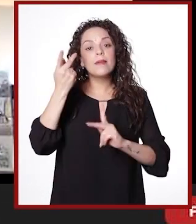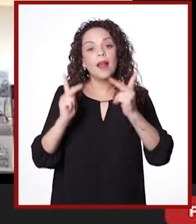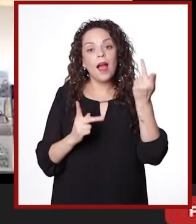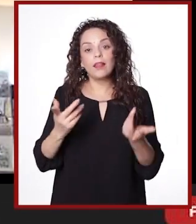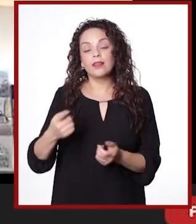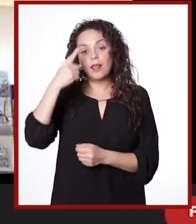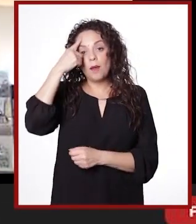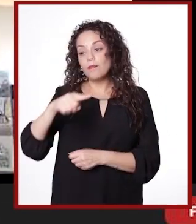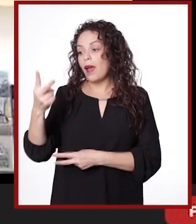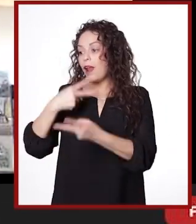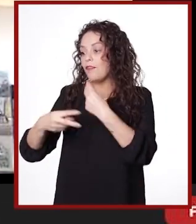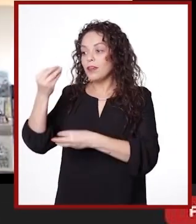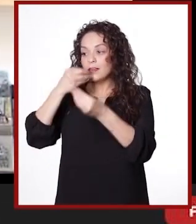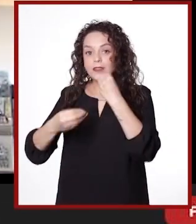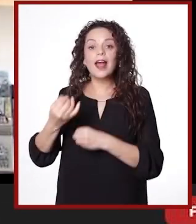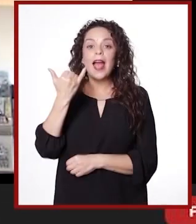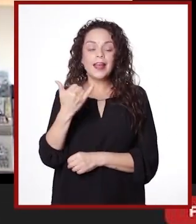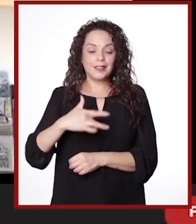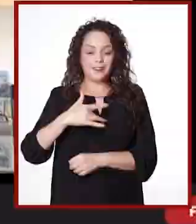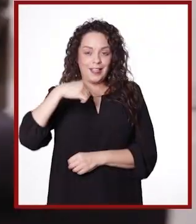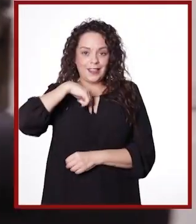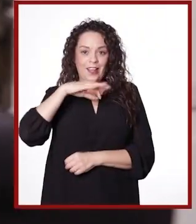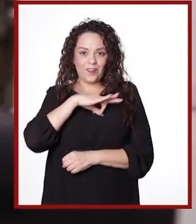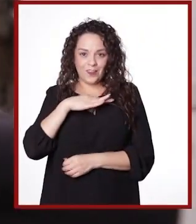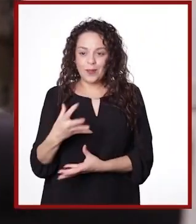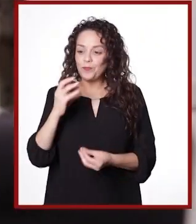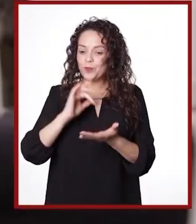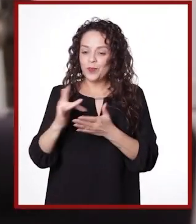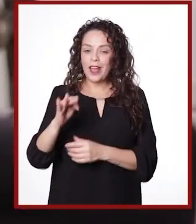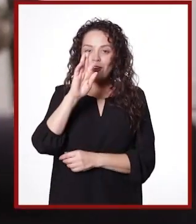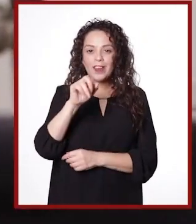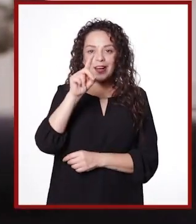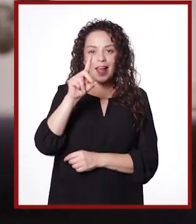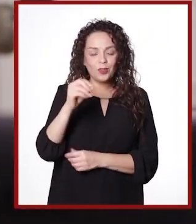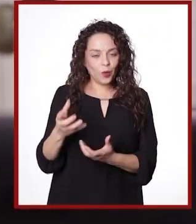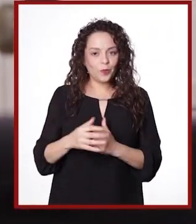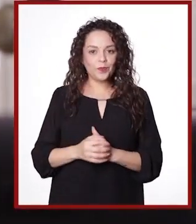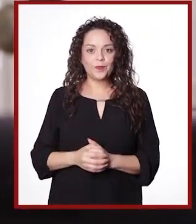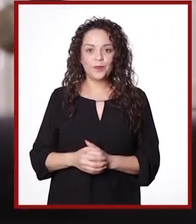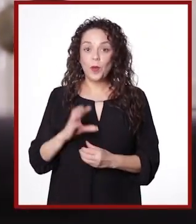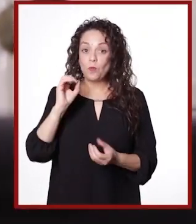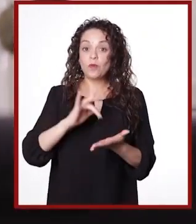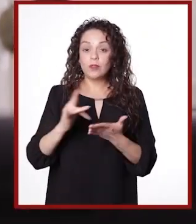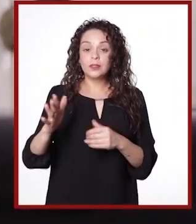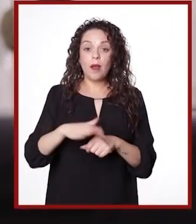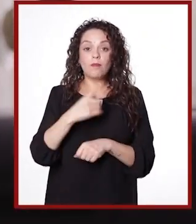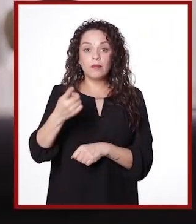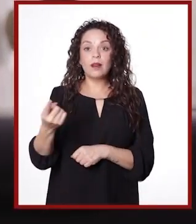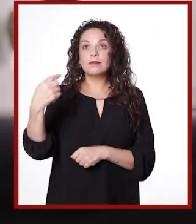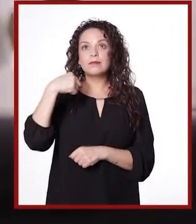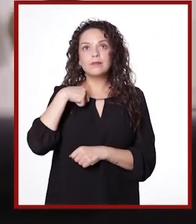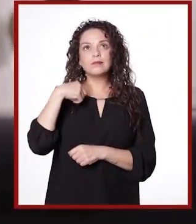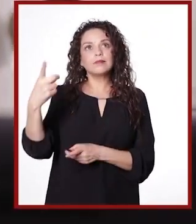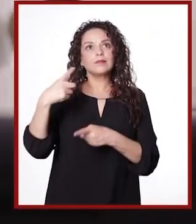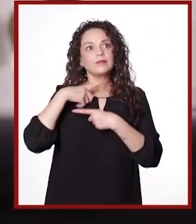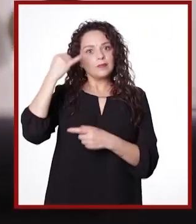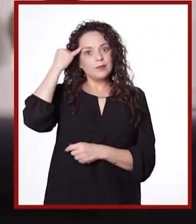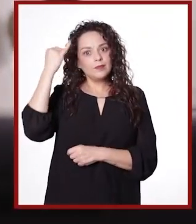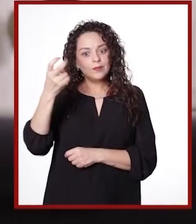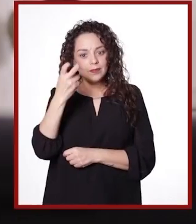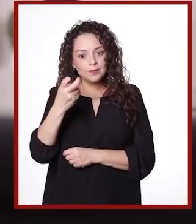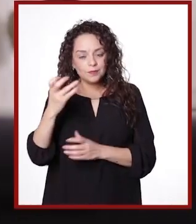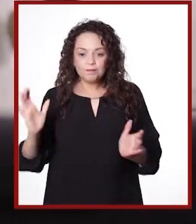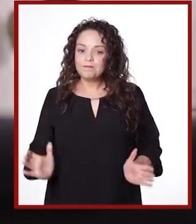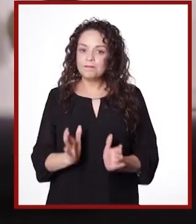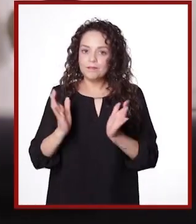alimento y a ser felices. Muchísimas gracias, Fernando. De verdad, gracias por inyectar esta iniciativa y insisto,